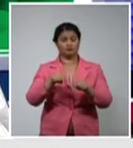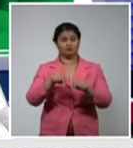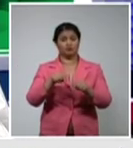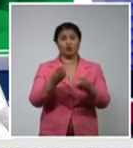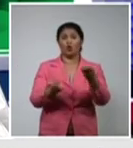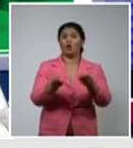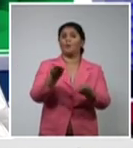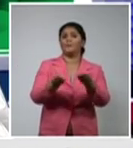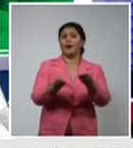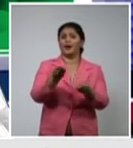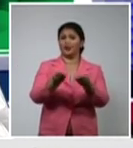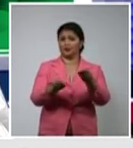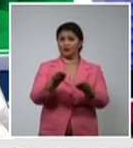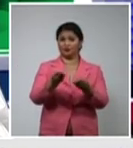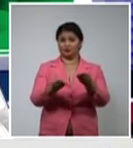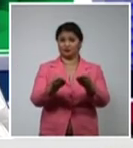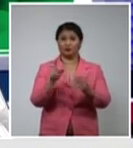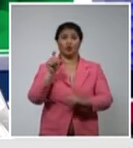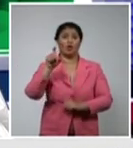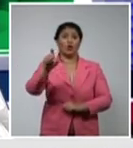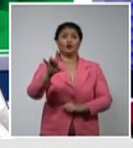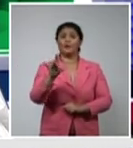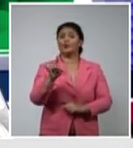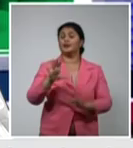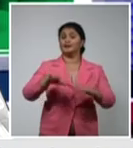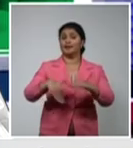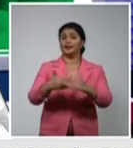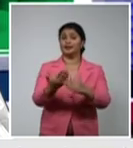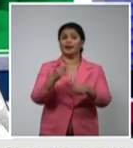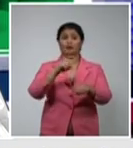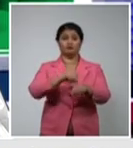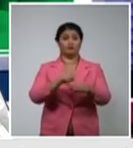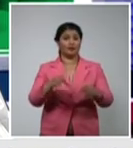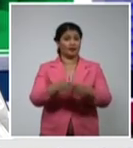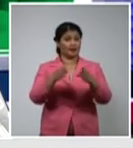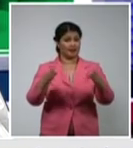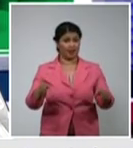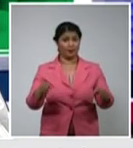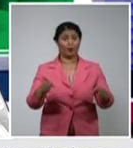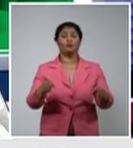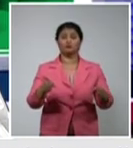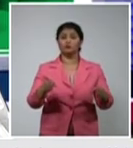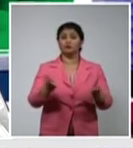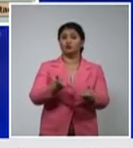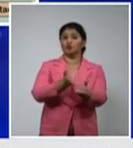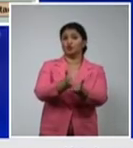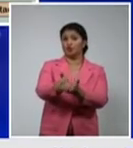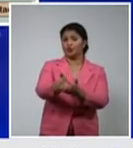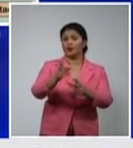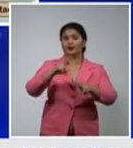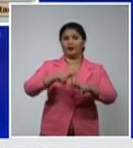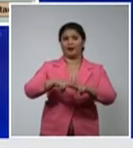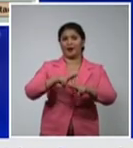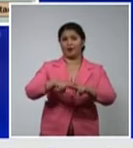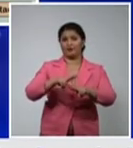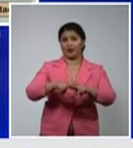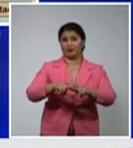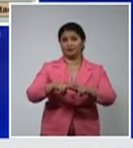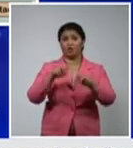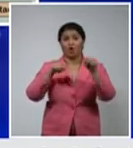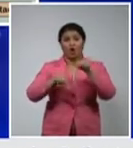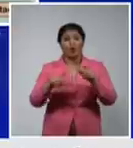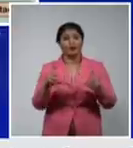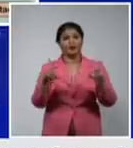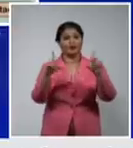habitantes en los últimos 15 días, La Habana, aunque con una tasa inferior, pero se mantiene en